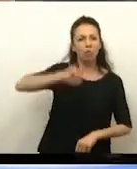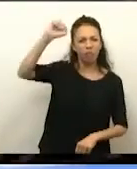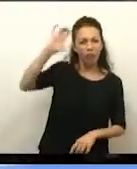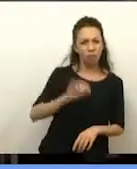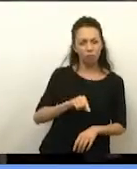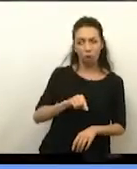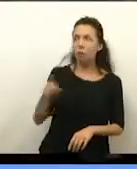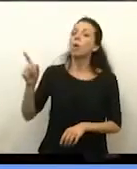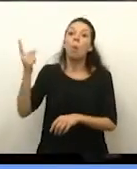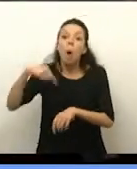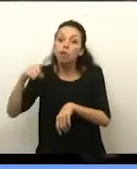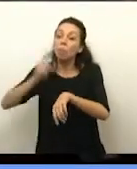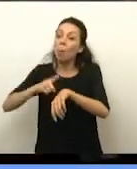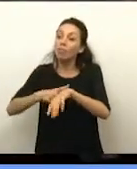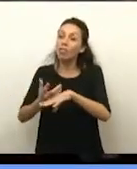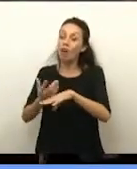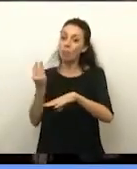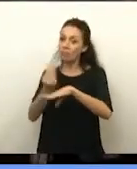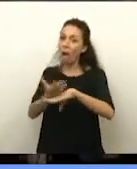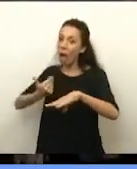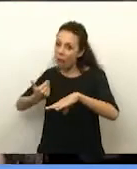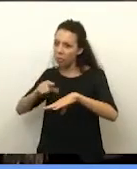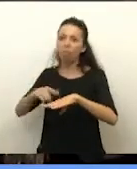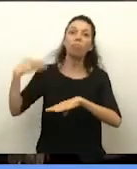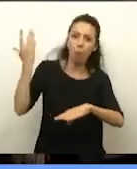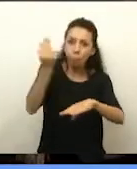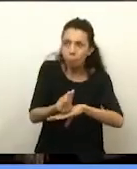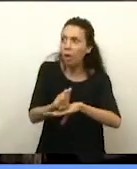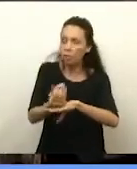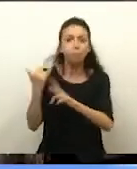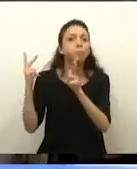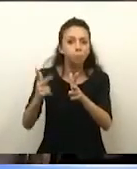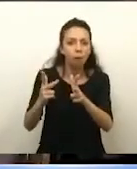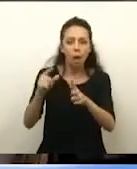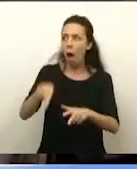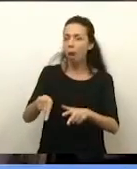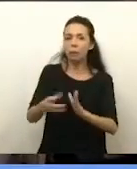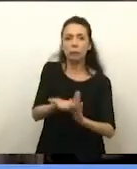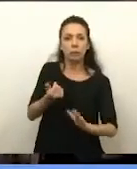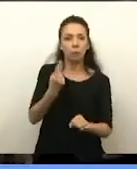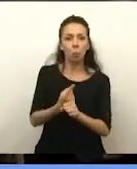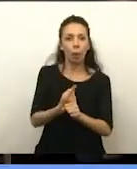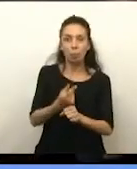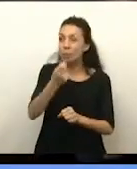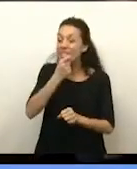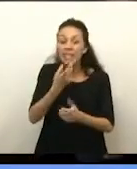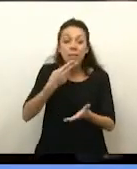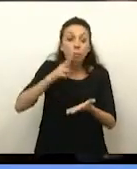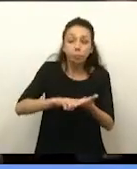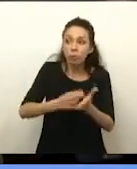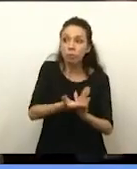presidente y durante su presidencia pero ahora no lo toca y que no lo puede tocar porque si lo toca se cae el déficit cero